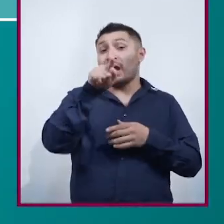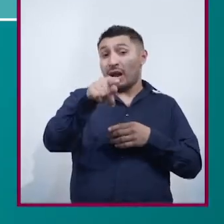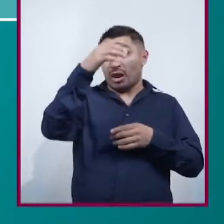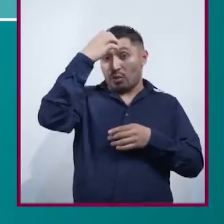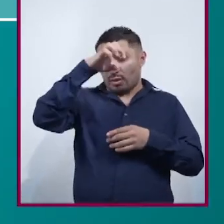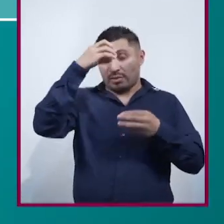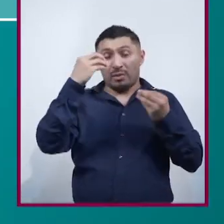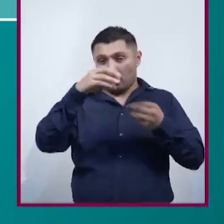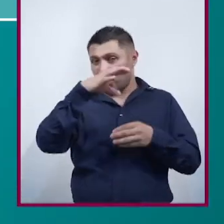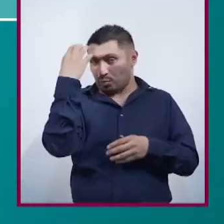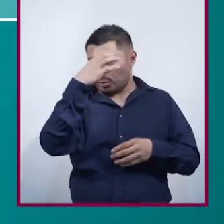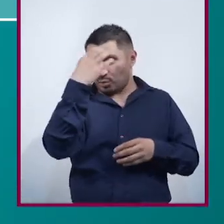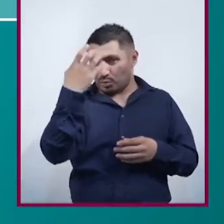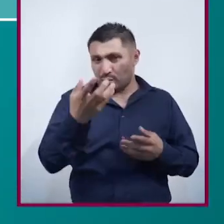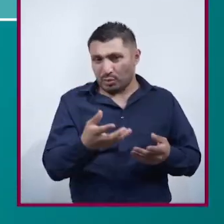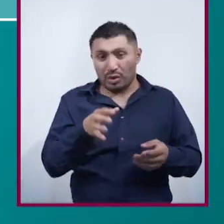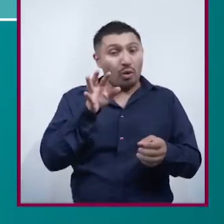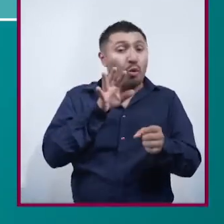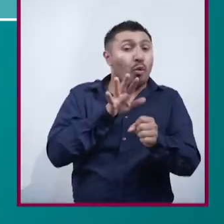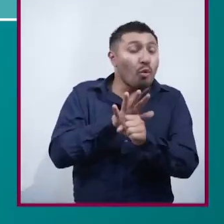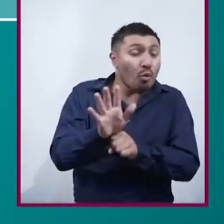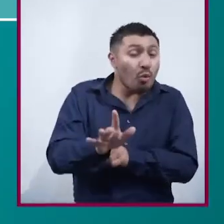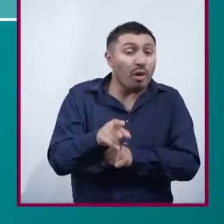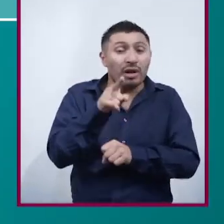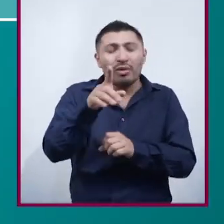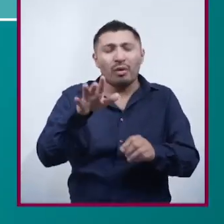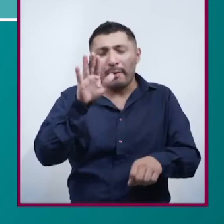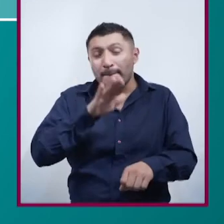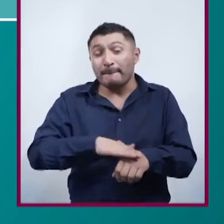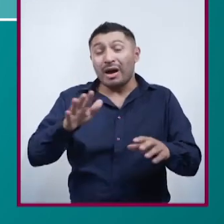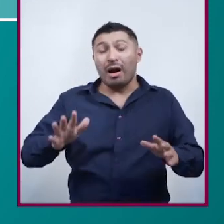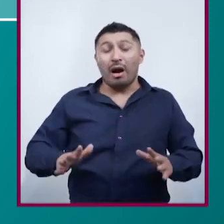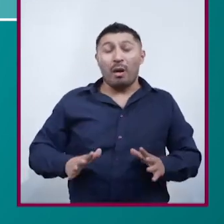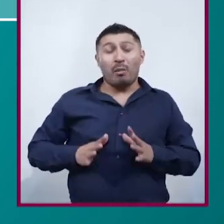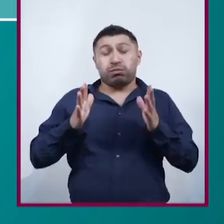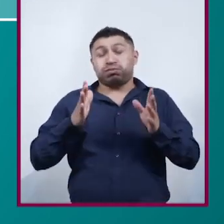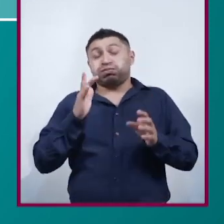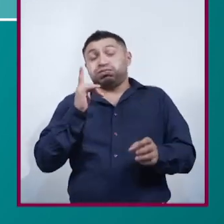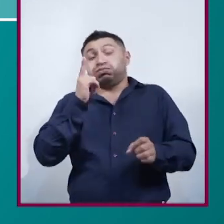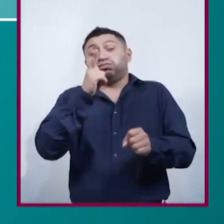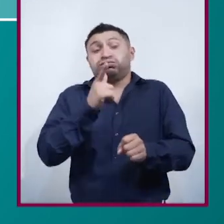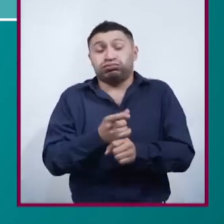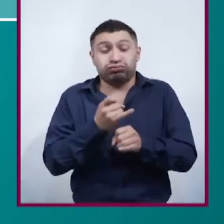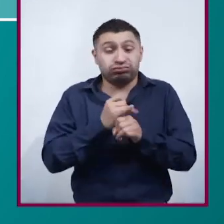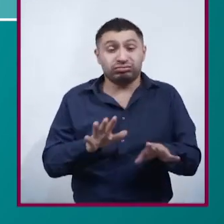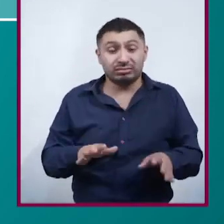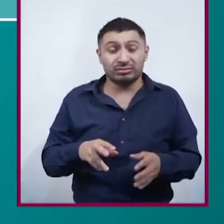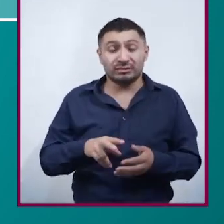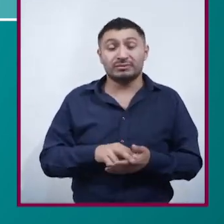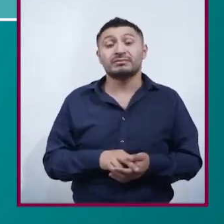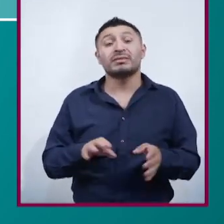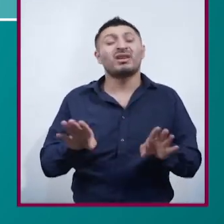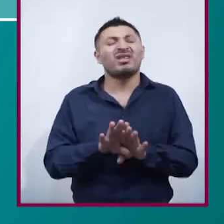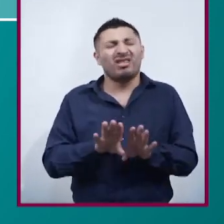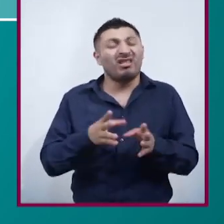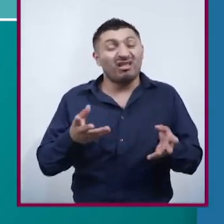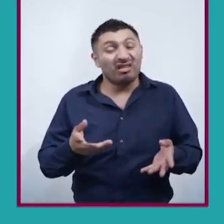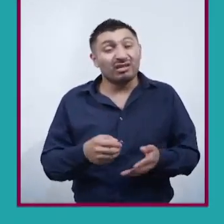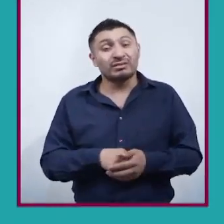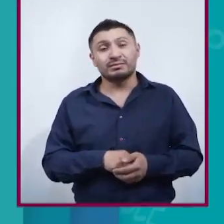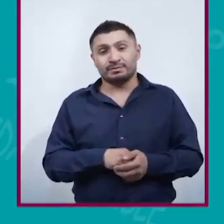En tu experiencia con cientos de fotografías, ¿cuál de ellas te ha sorprendido más al revelarte información valiosa? ¿Cómo